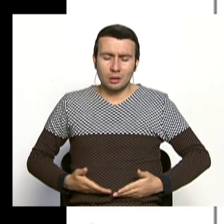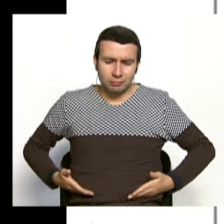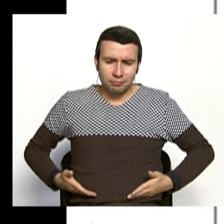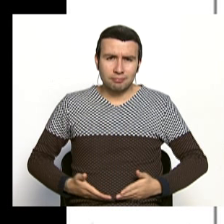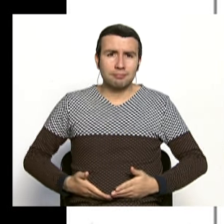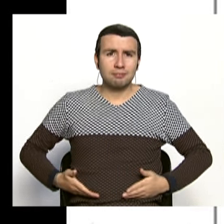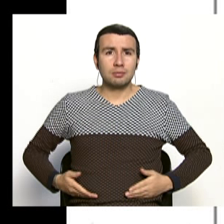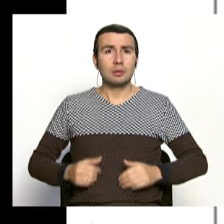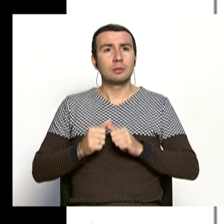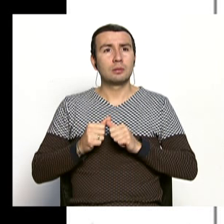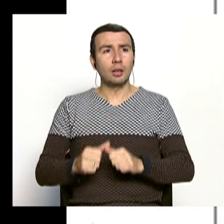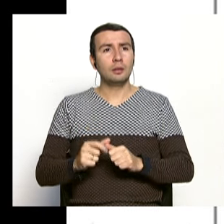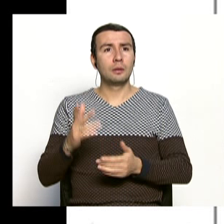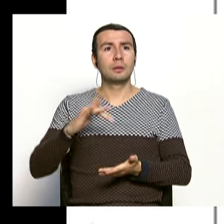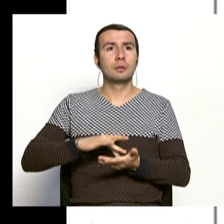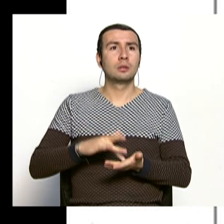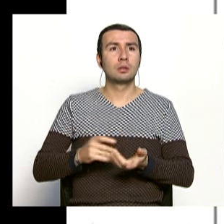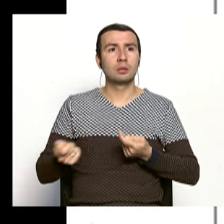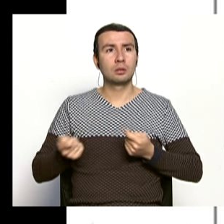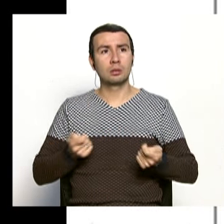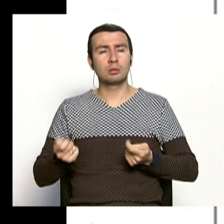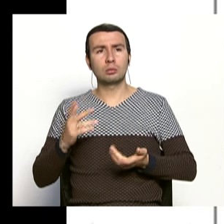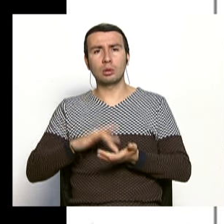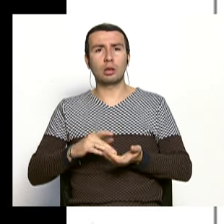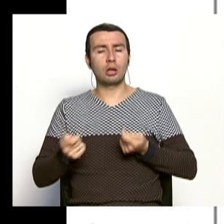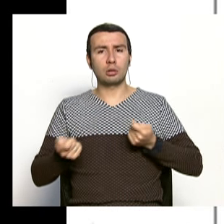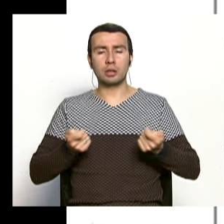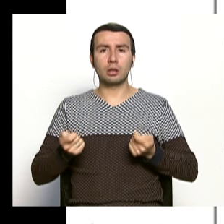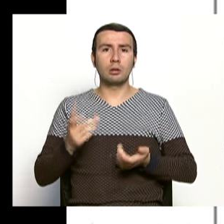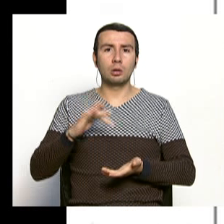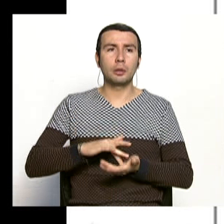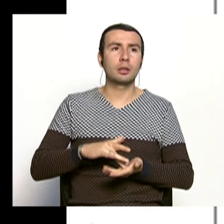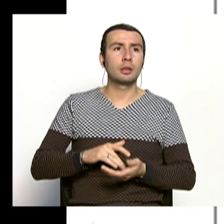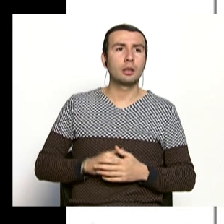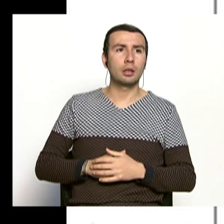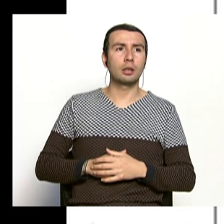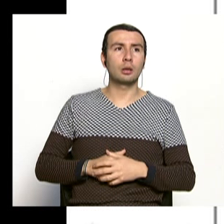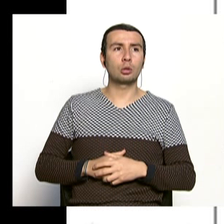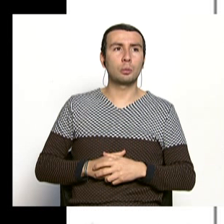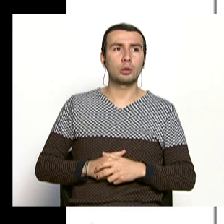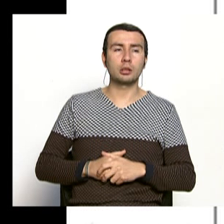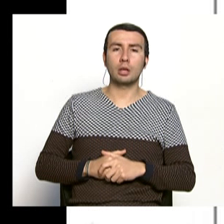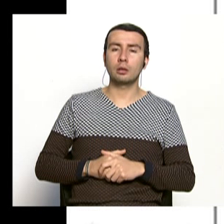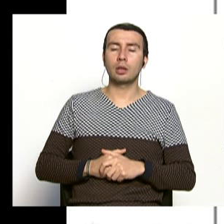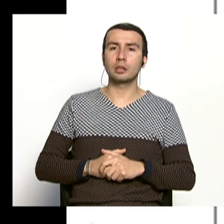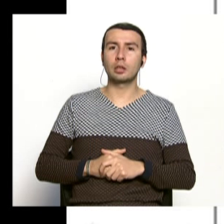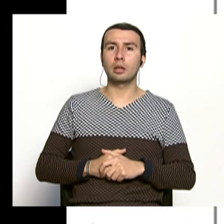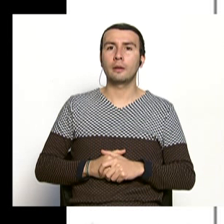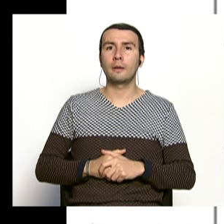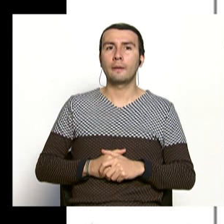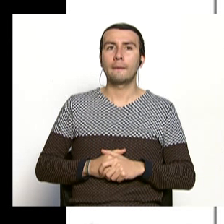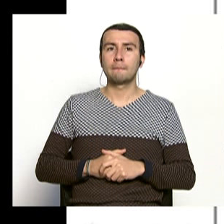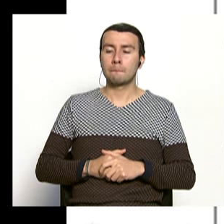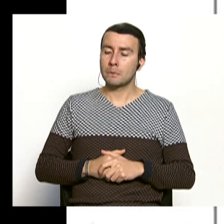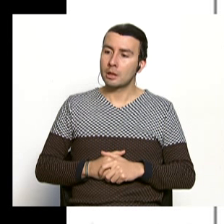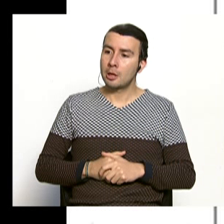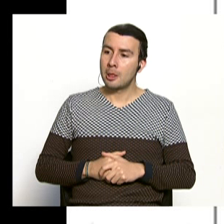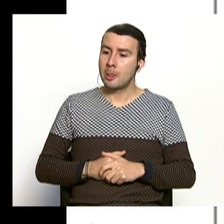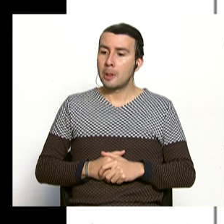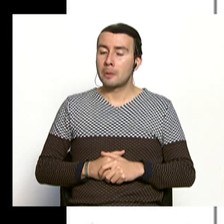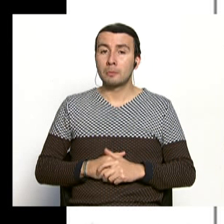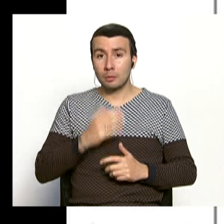significa cirugía en todos los casos Eh muchas de las etiologías o de los orígenes del dolor pelvico crónico